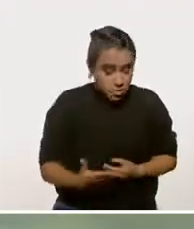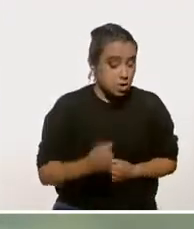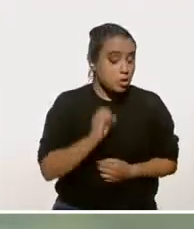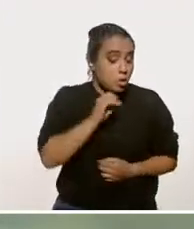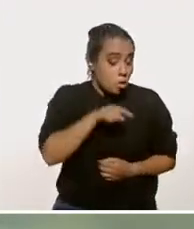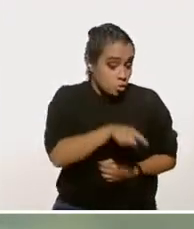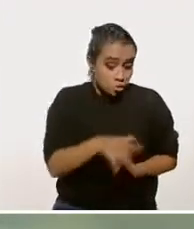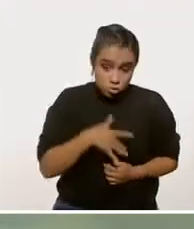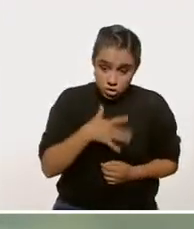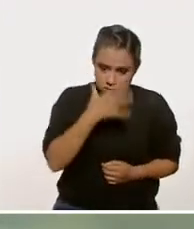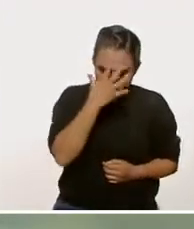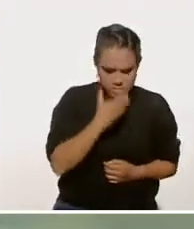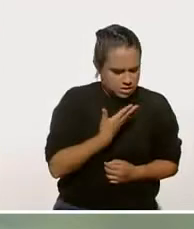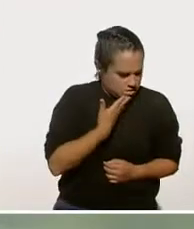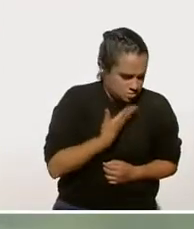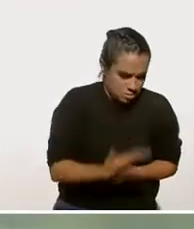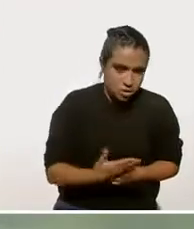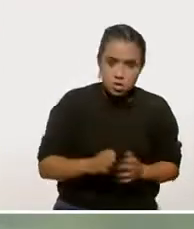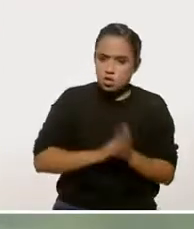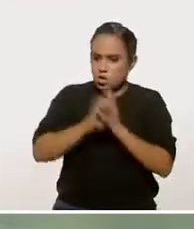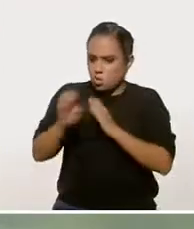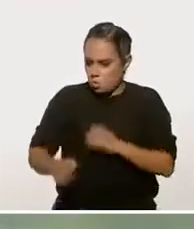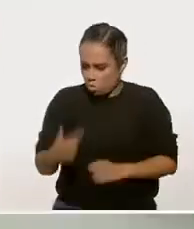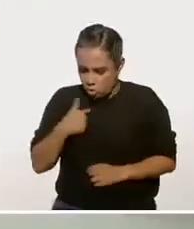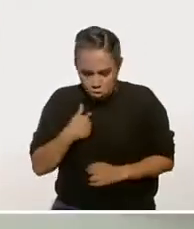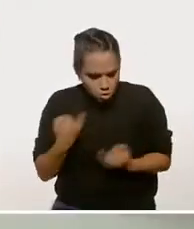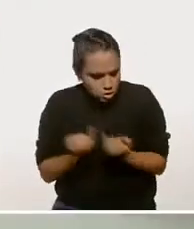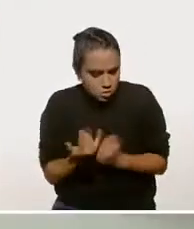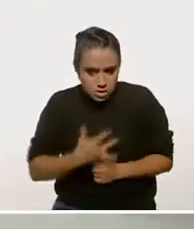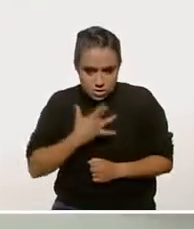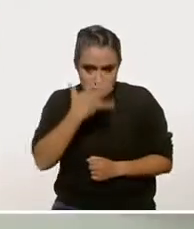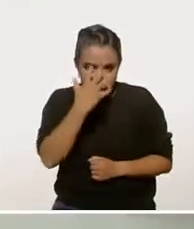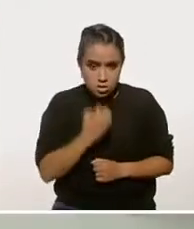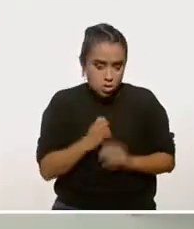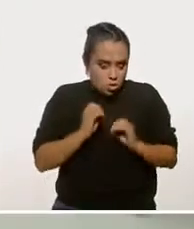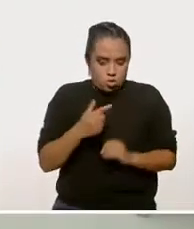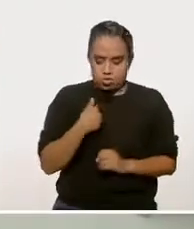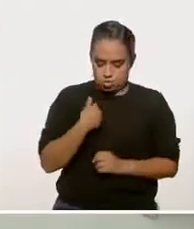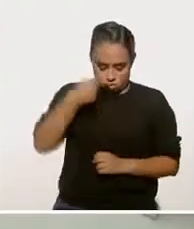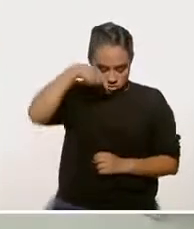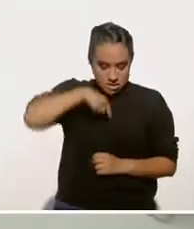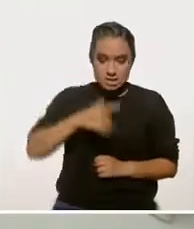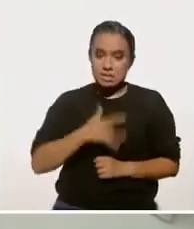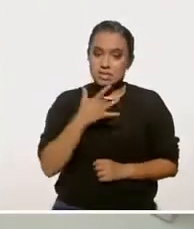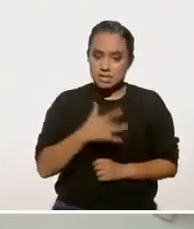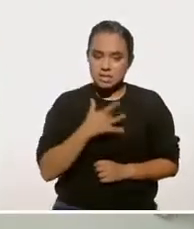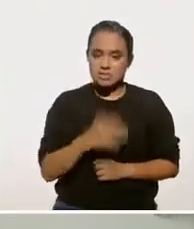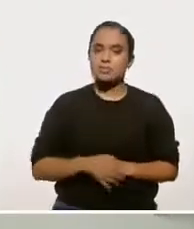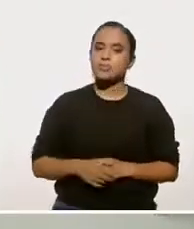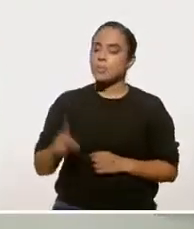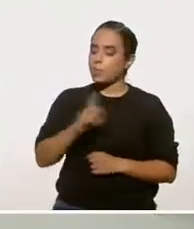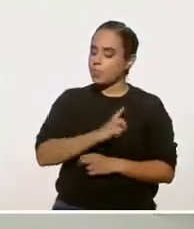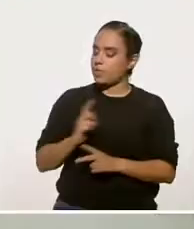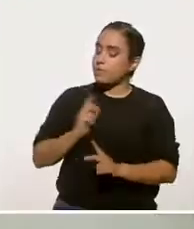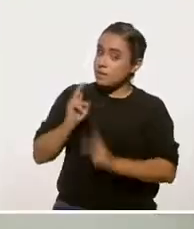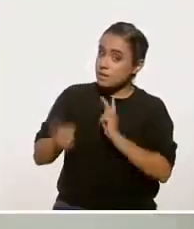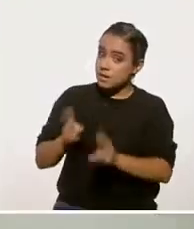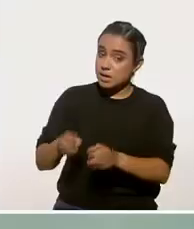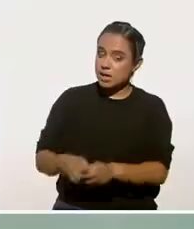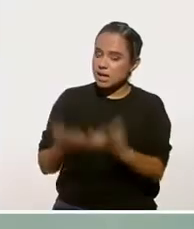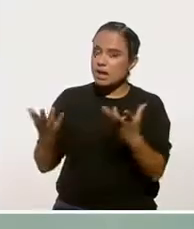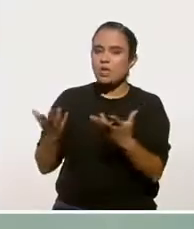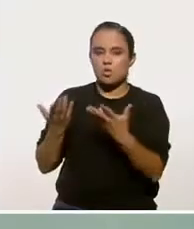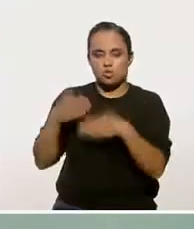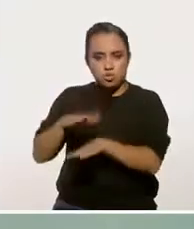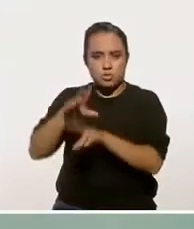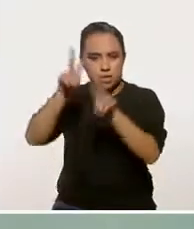triste, eso es normal. Yo también estoy triste, ¿no? También esto me está pasando a mí. O sea, hablar con ellos muy claramente sobre emociones, sí. O